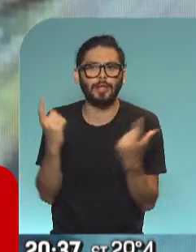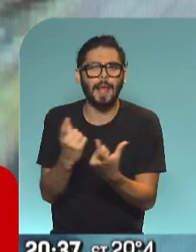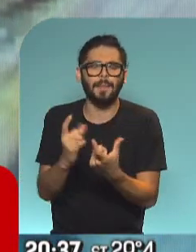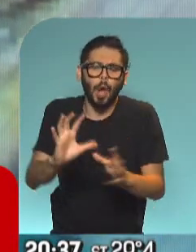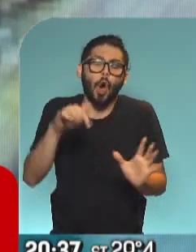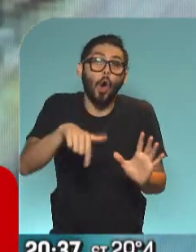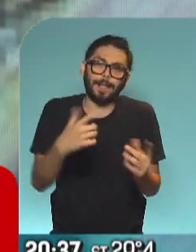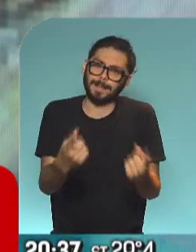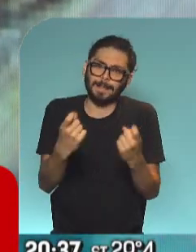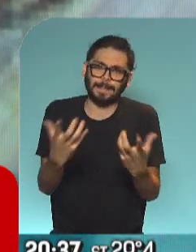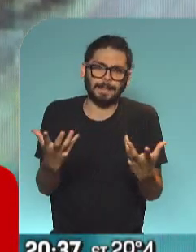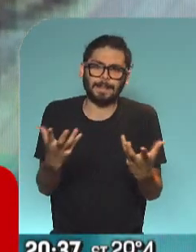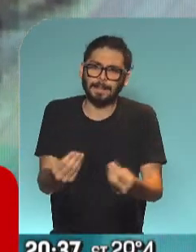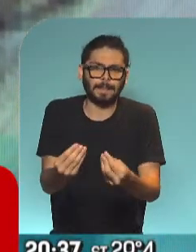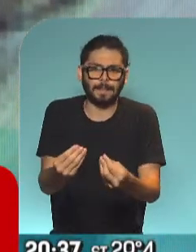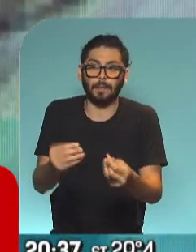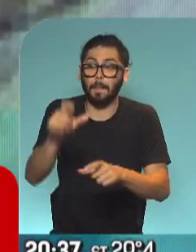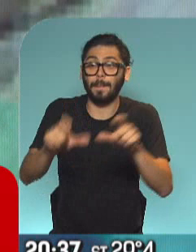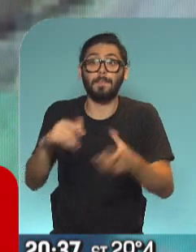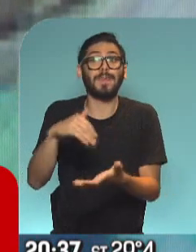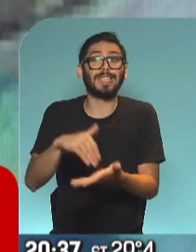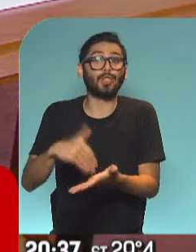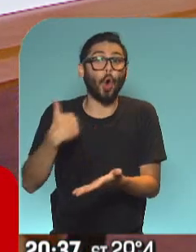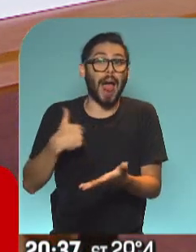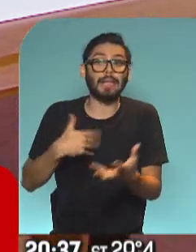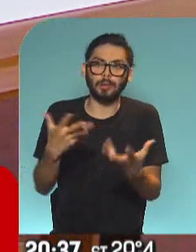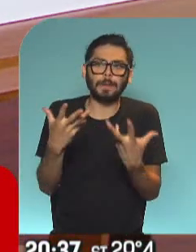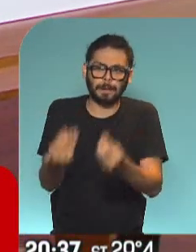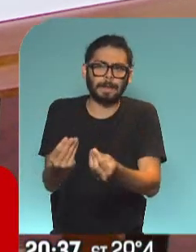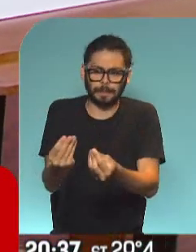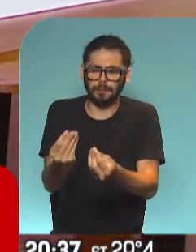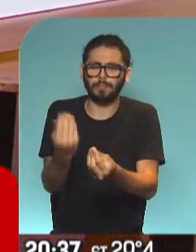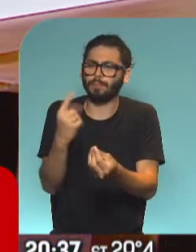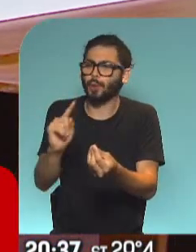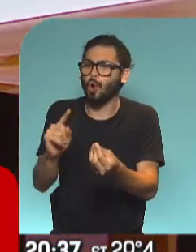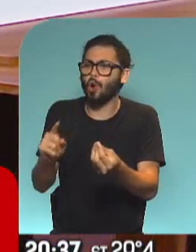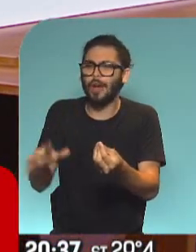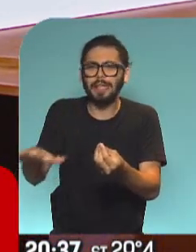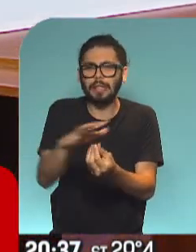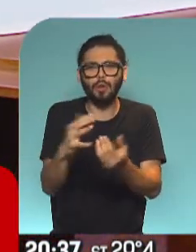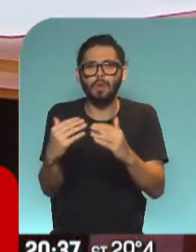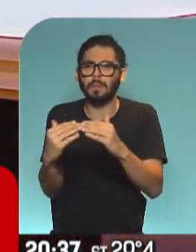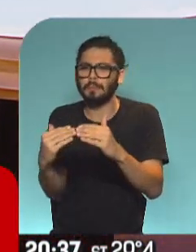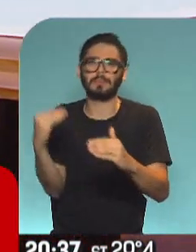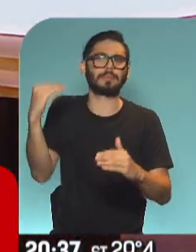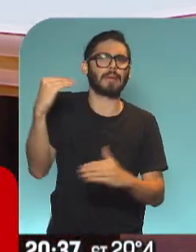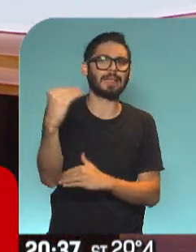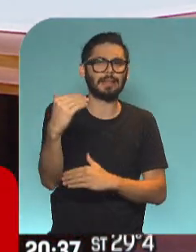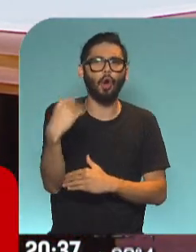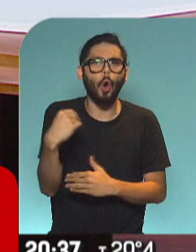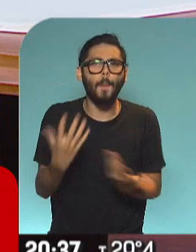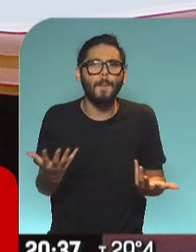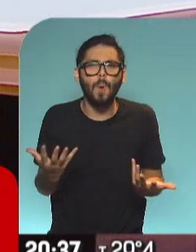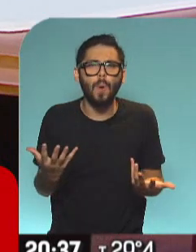el sostén de tantos millones de argentinos, pero ¿cómo ellos pueden dar un salto de calidad sin